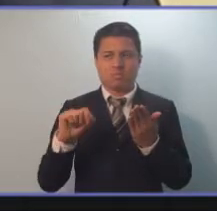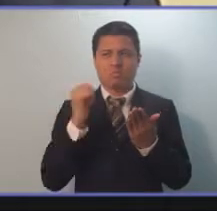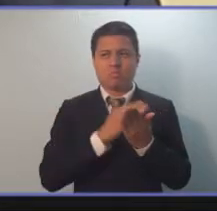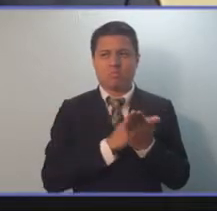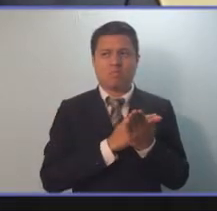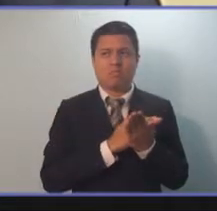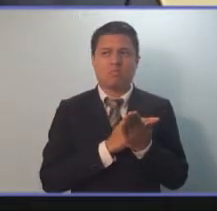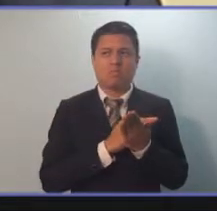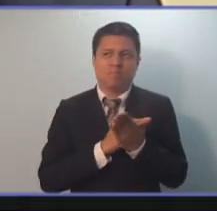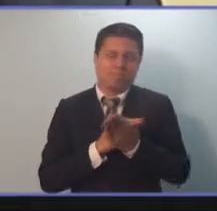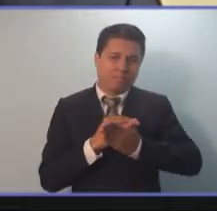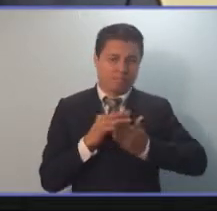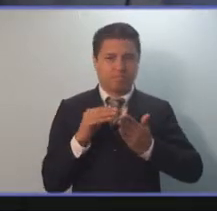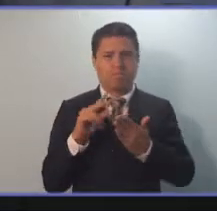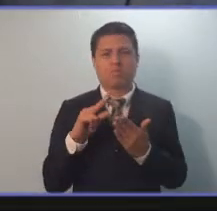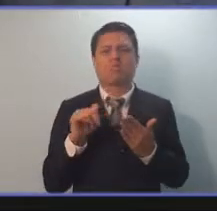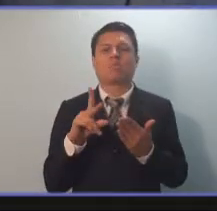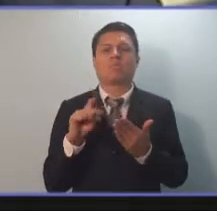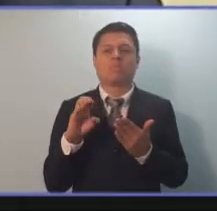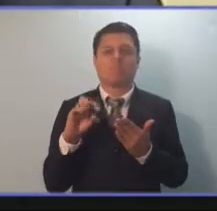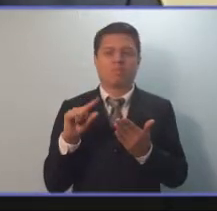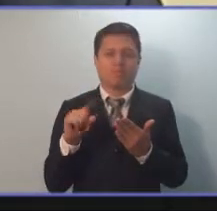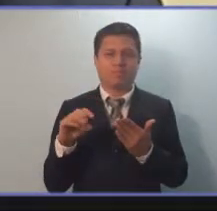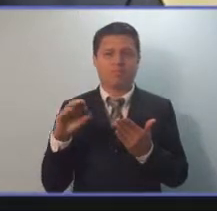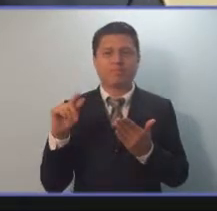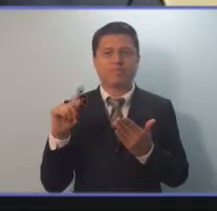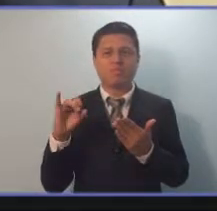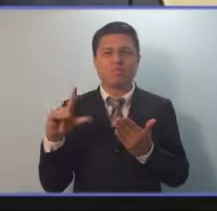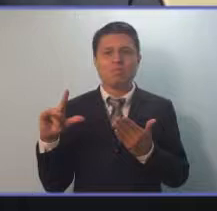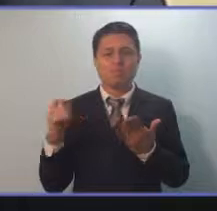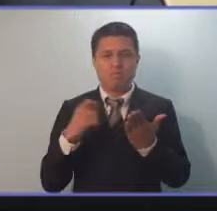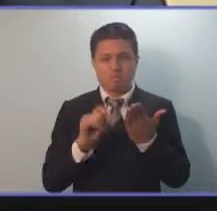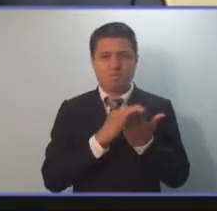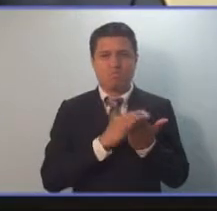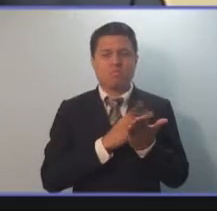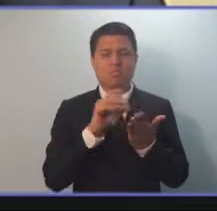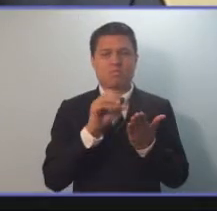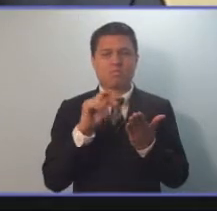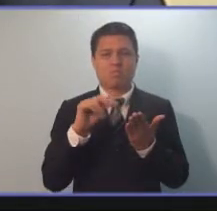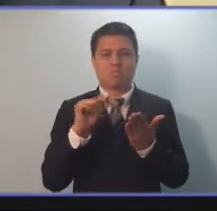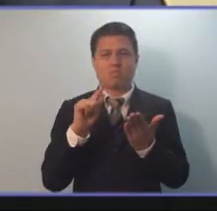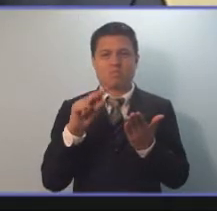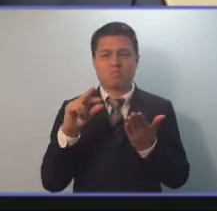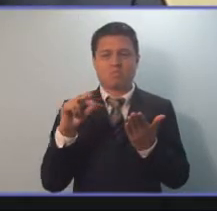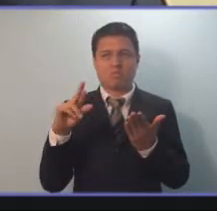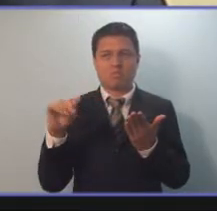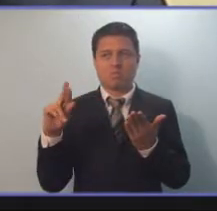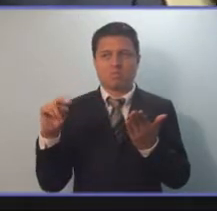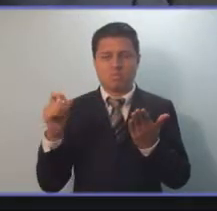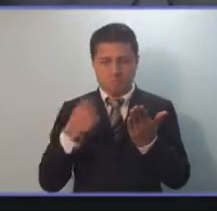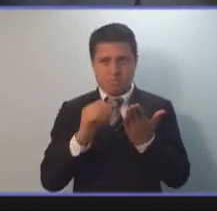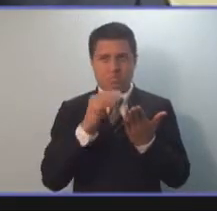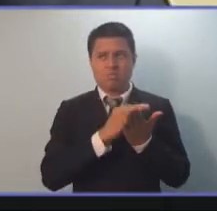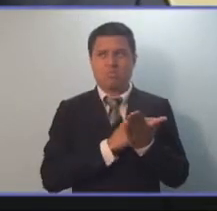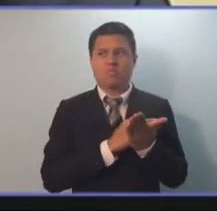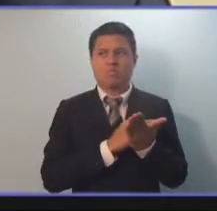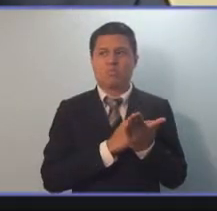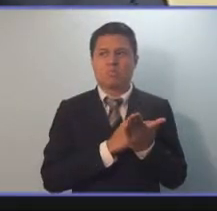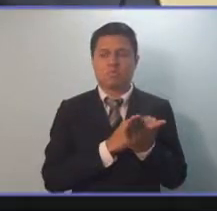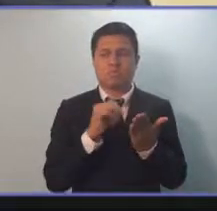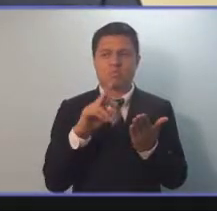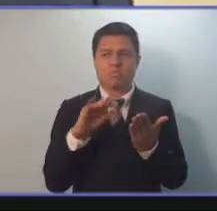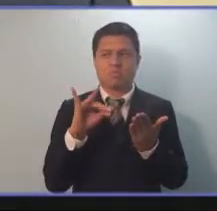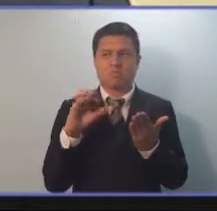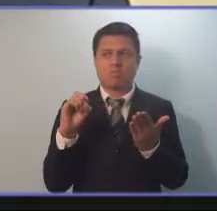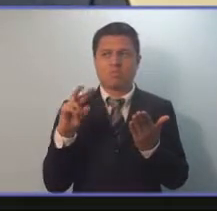Presente. Javier Antonio Valdés Castillo. Presente. Donato Eugenio Vaquerano Rivas. Presente.